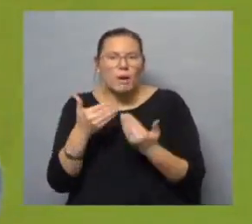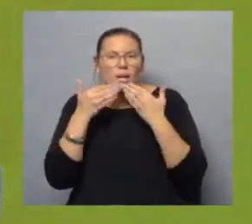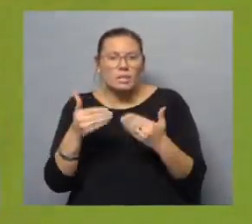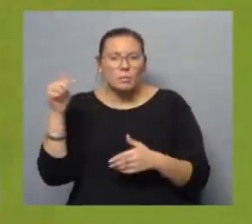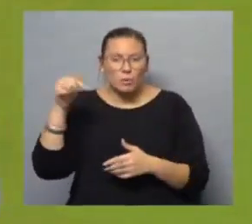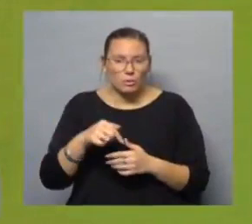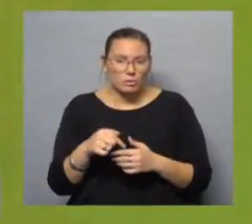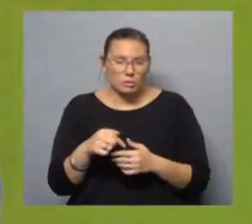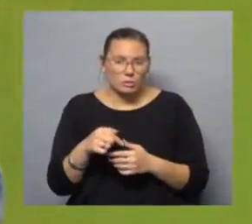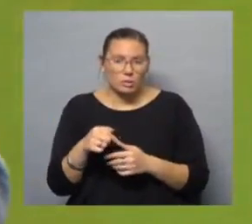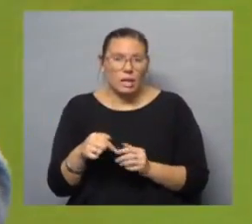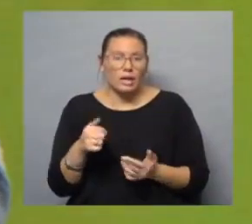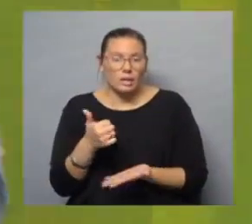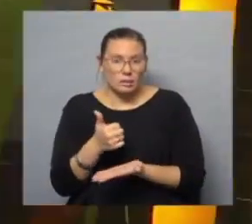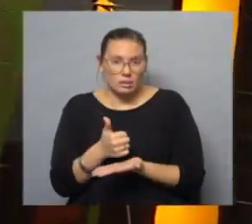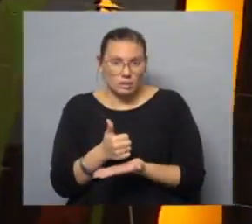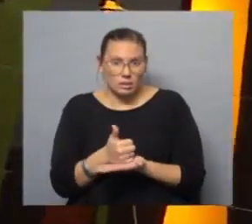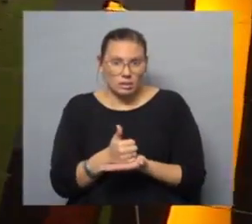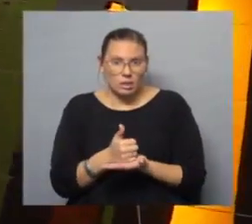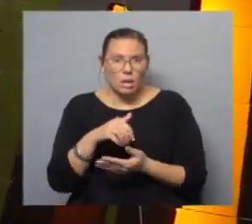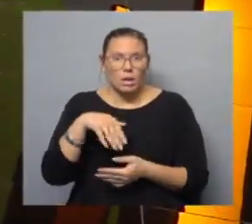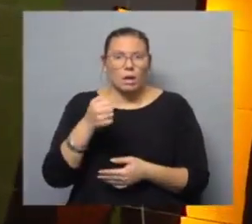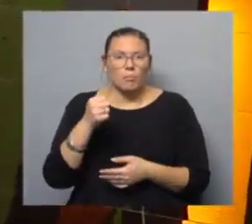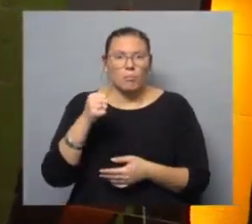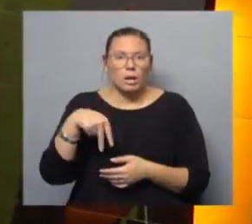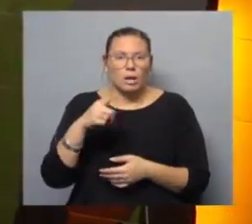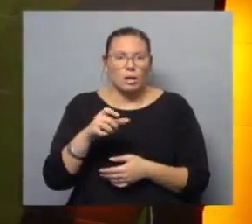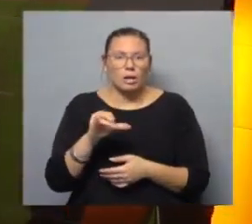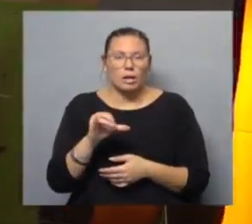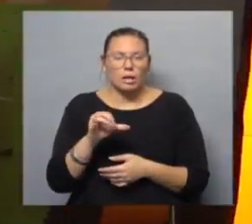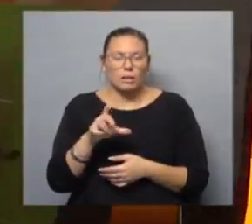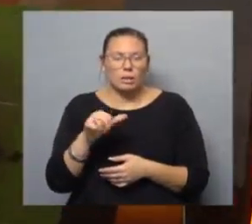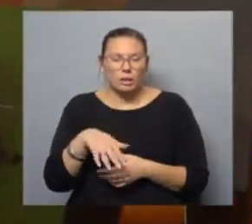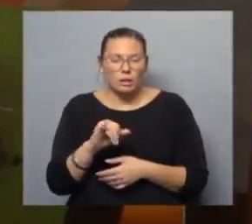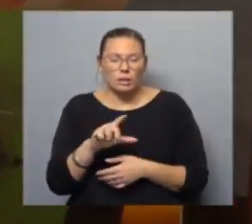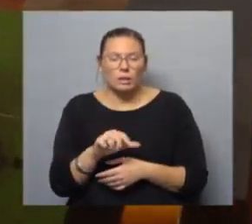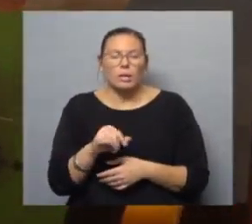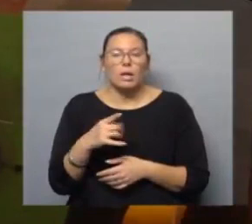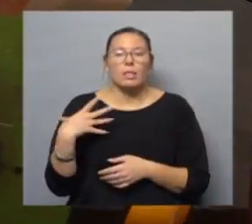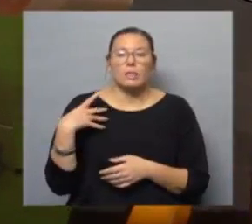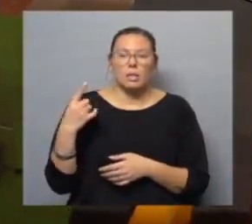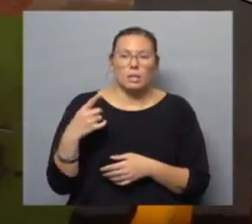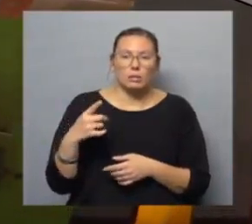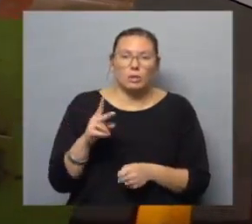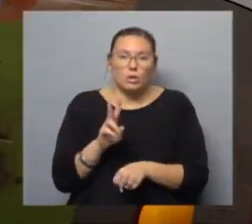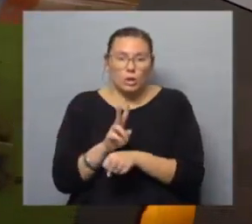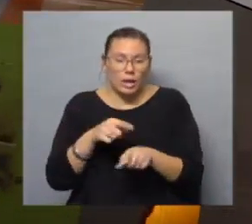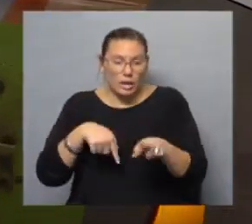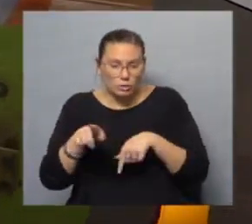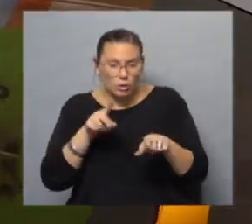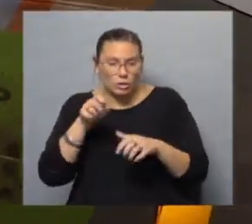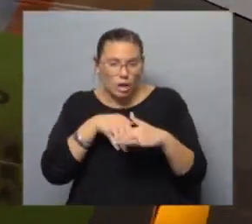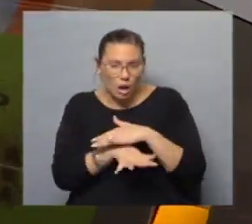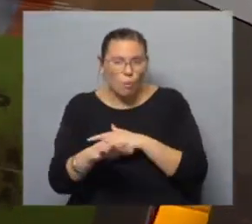que nos acompañe en estudios el licenciado Alberto Manganelli, director ejecutivo del Centro Regional para la Gestión de Aguas Subterráneas en